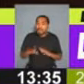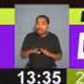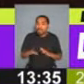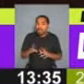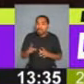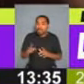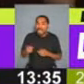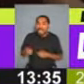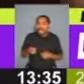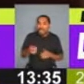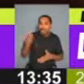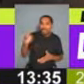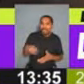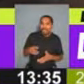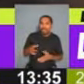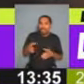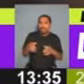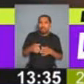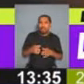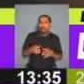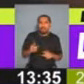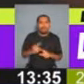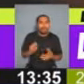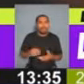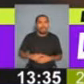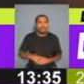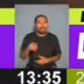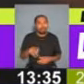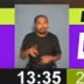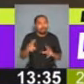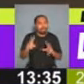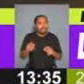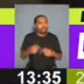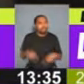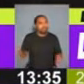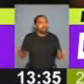municipal, que es un tema recurrente en casi todos los municipios.